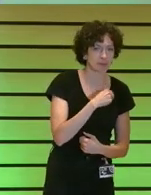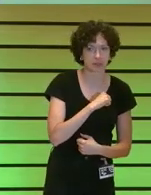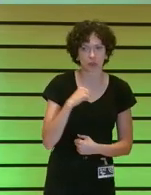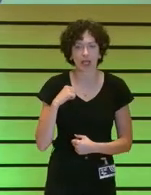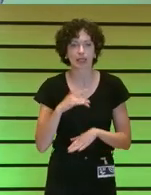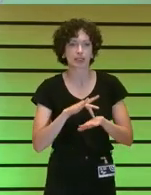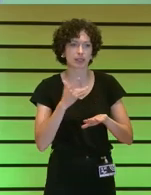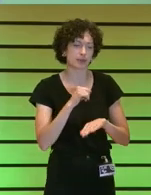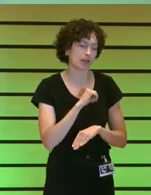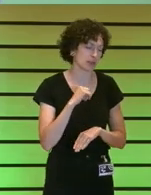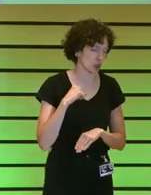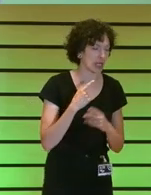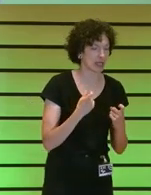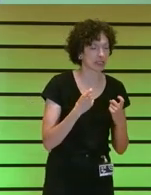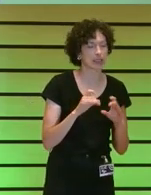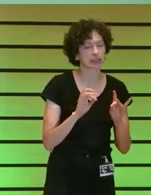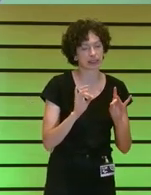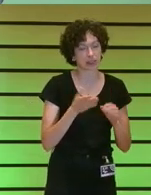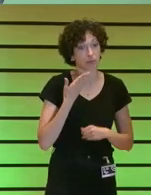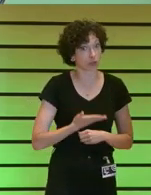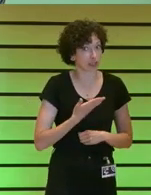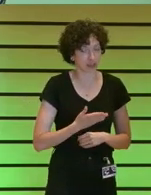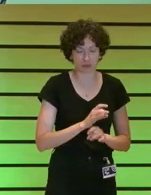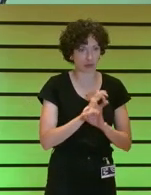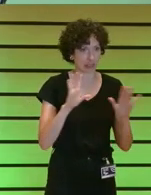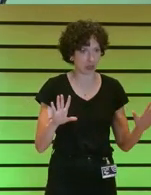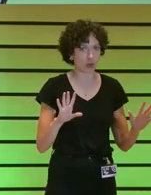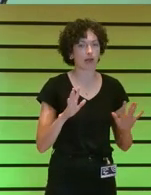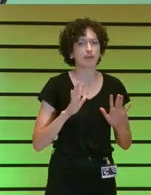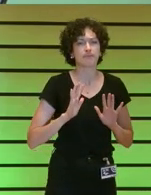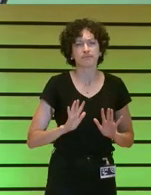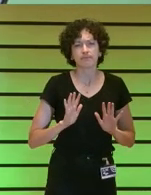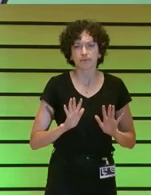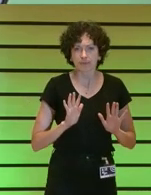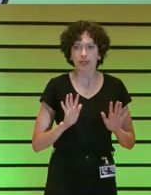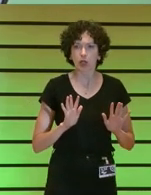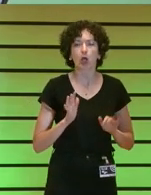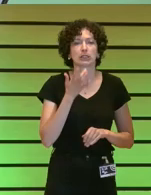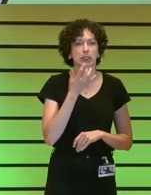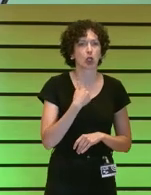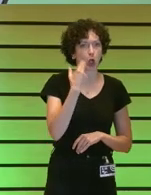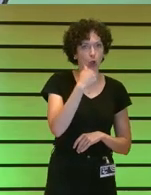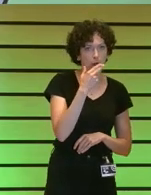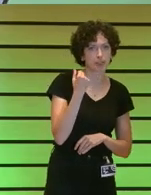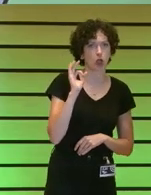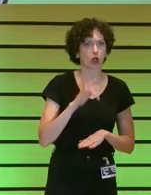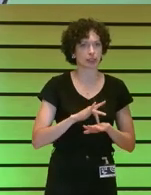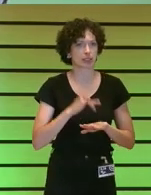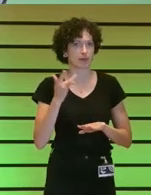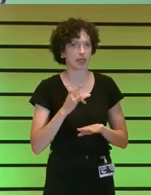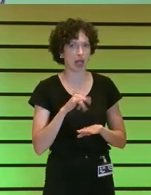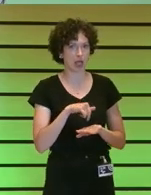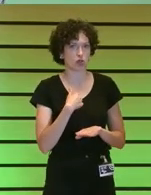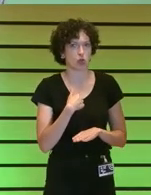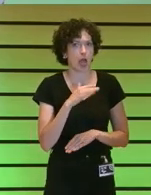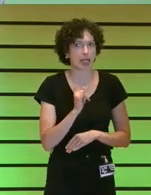la sensibilidad personal eso eso es imprescindible eso no lo pone en cuestión nadie pero por mucho compromiso y mucha sensibilidad que yo tenga ante